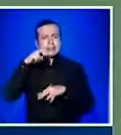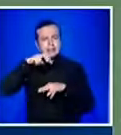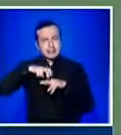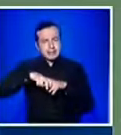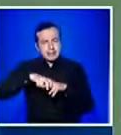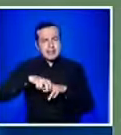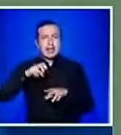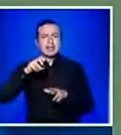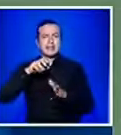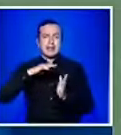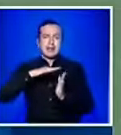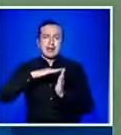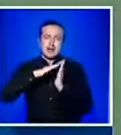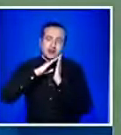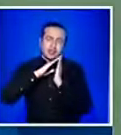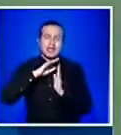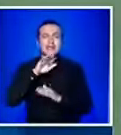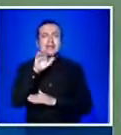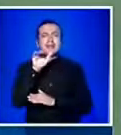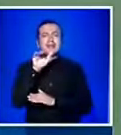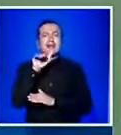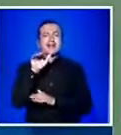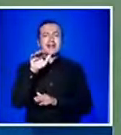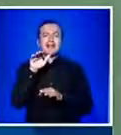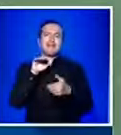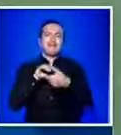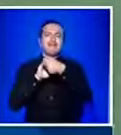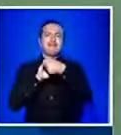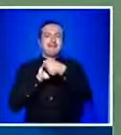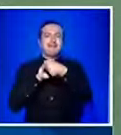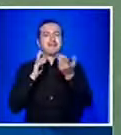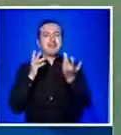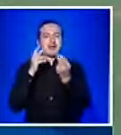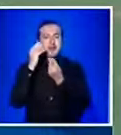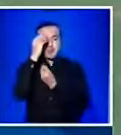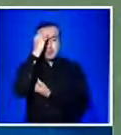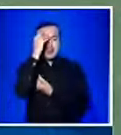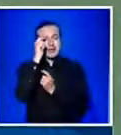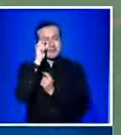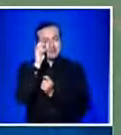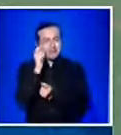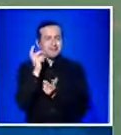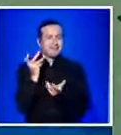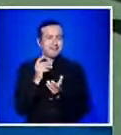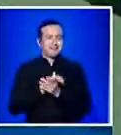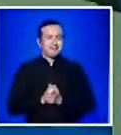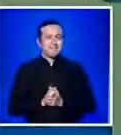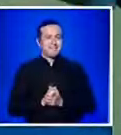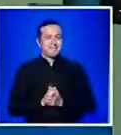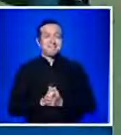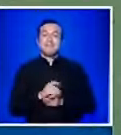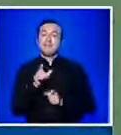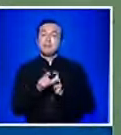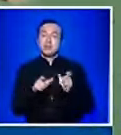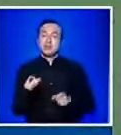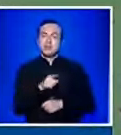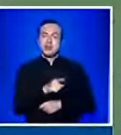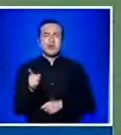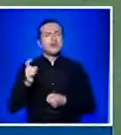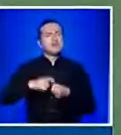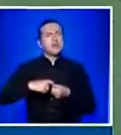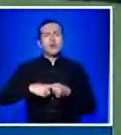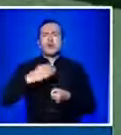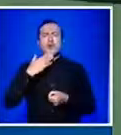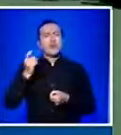a acostarse, a dar la mano y a portarse educaditos dentro de sus hogares. ¿Y cómo las personas pueden inscribir a